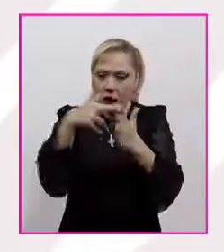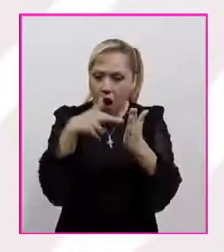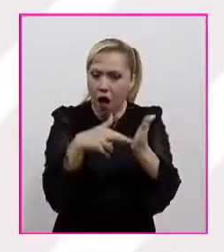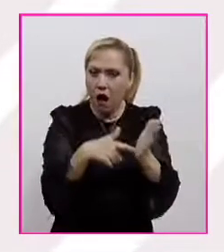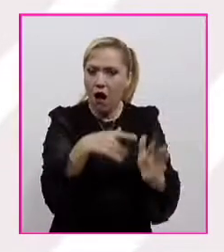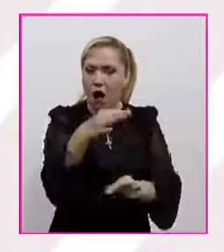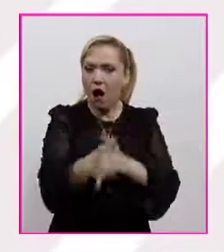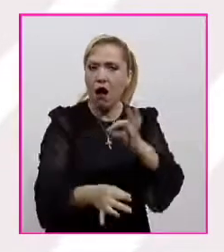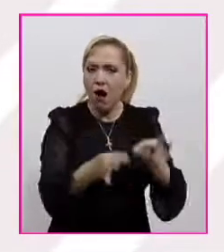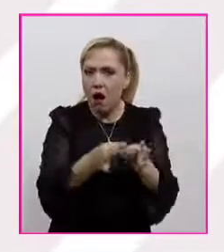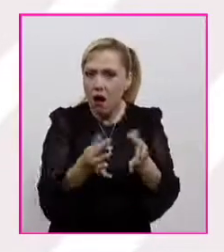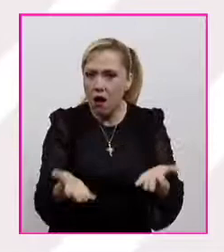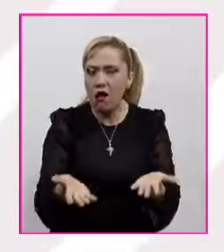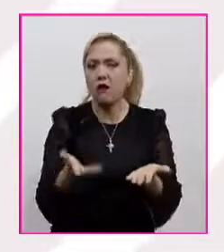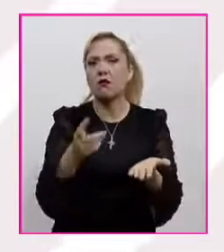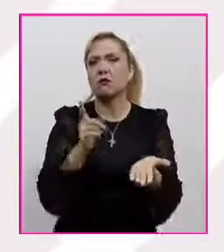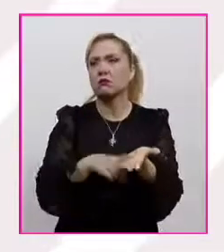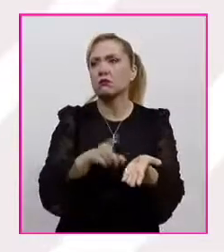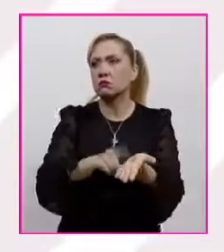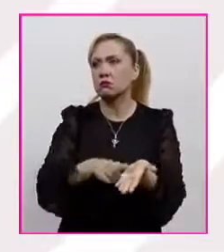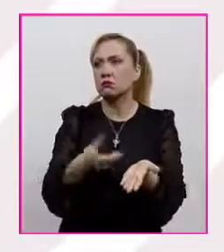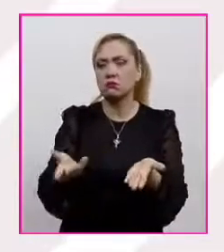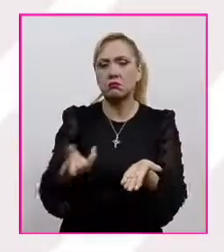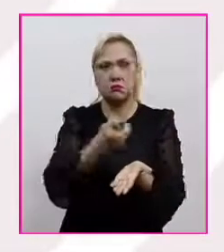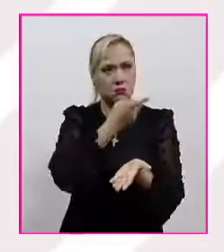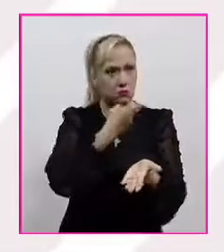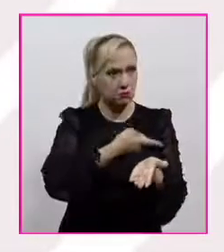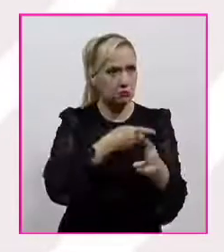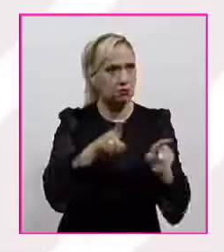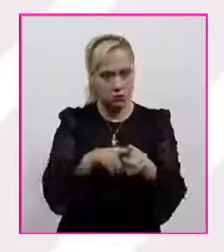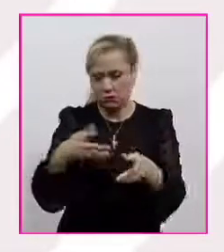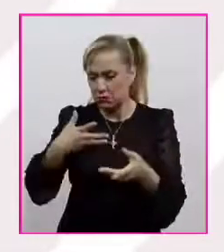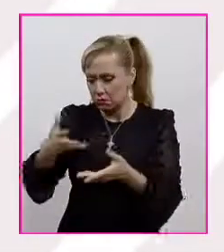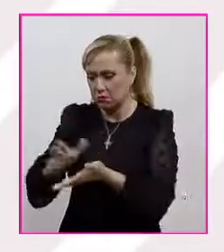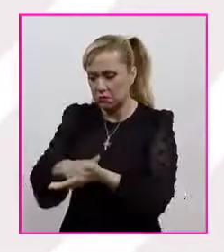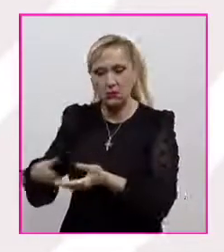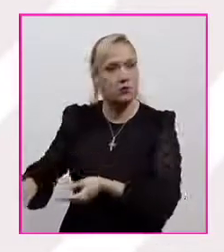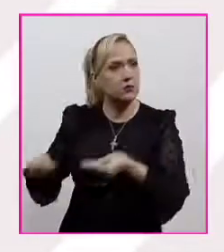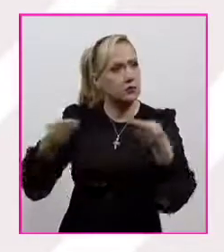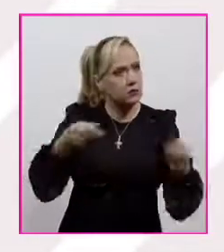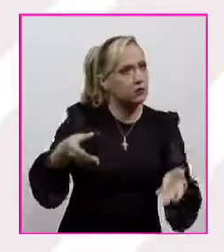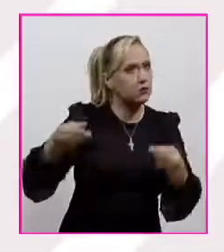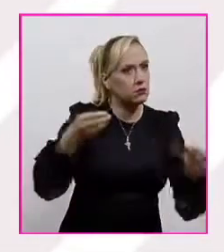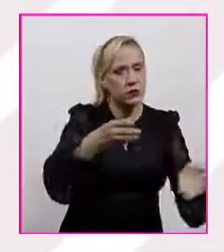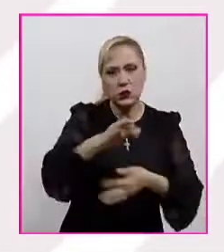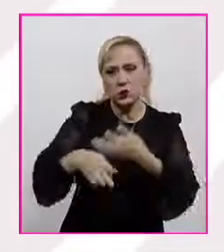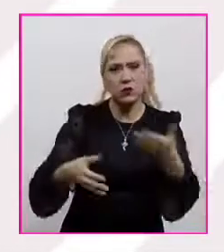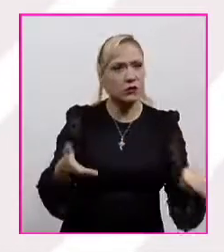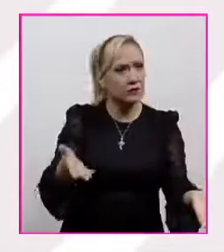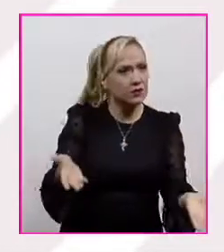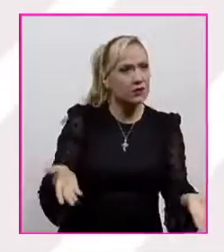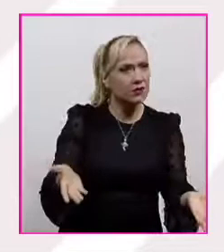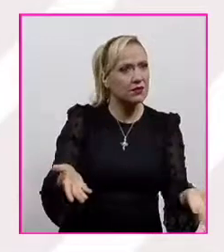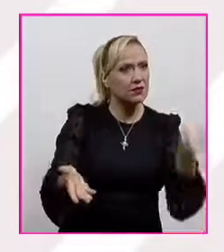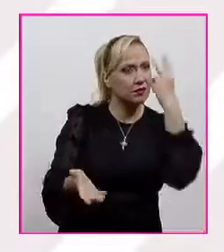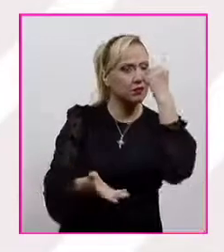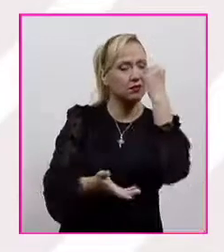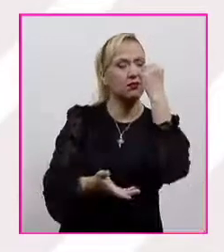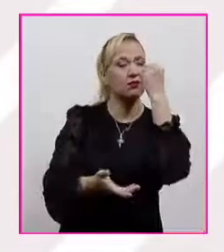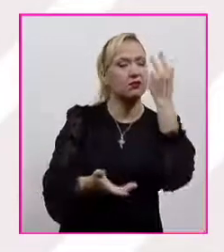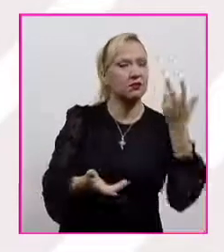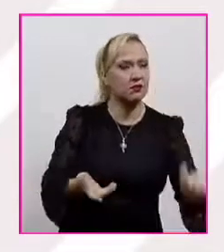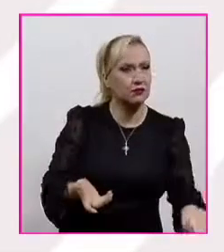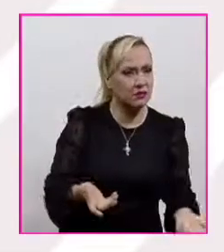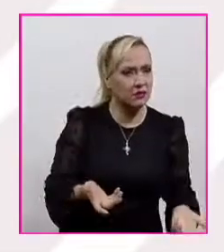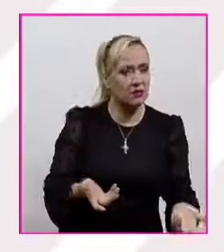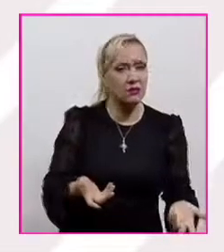pidiendo, que podrían ser uno de los factores determinantes para no permitirles el acceso a la institución. Pero en el caso de